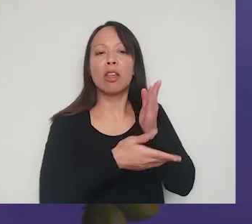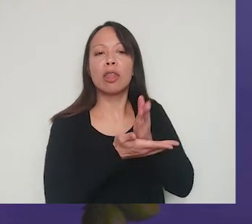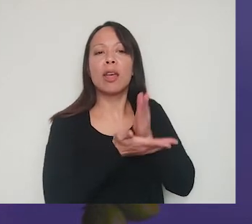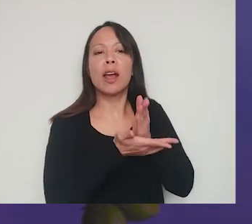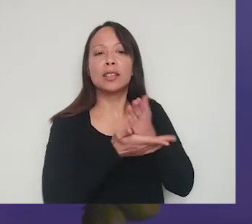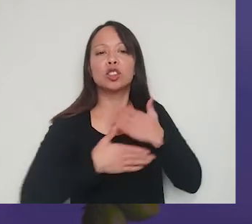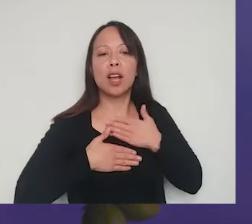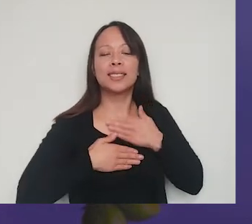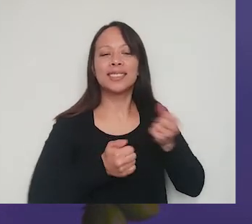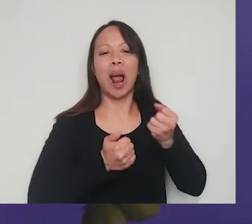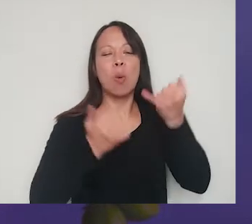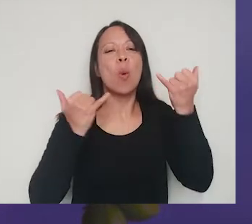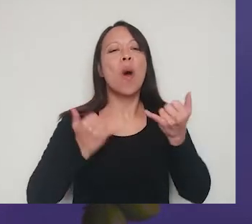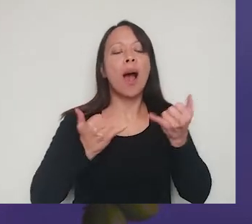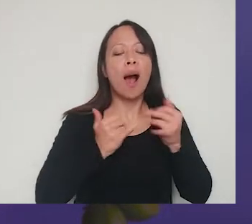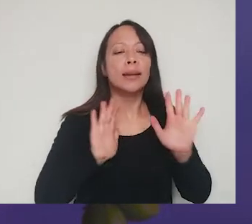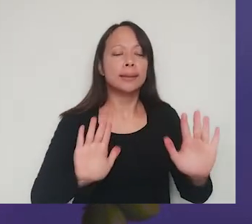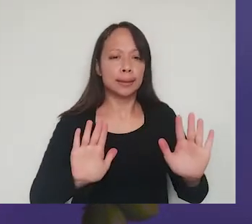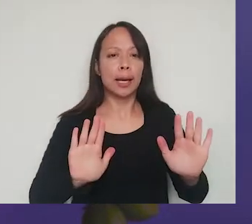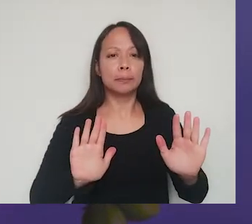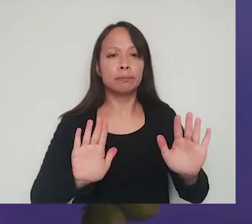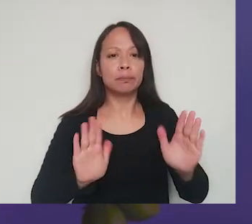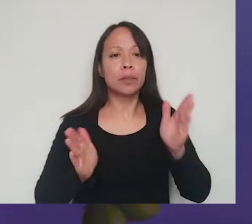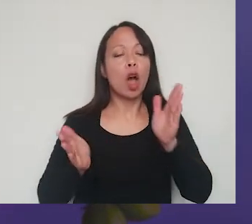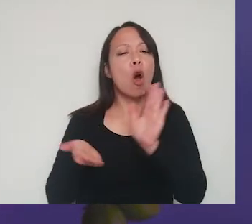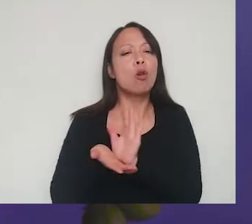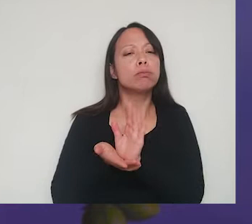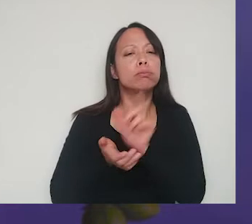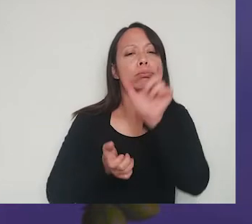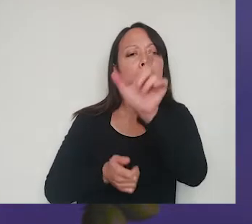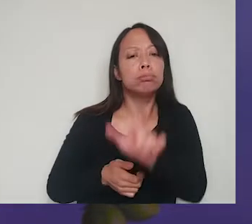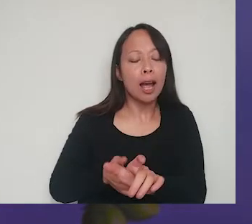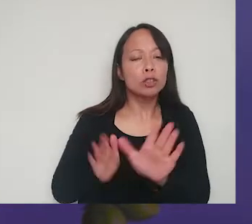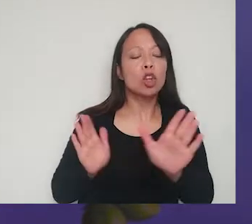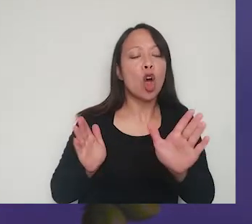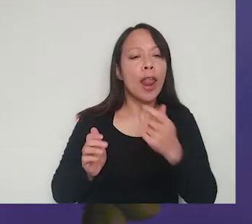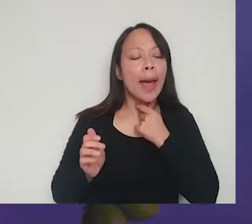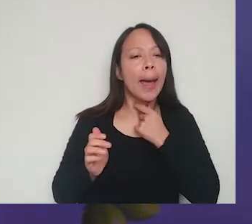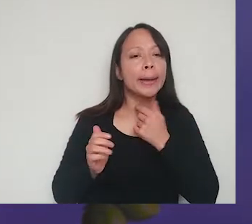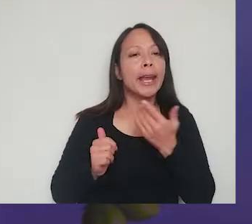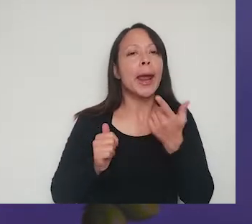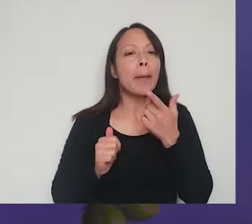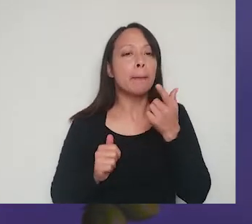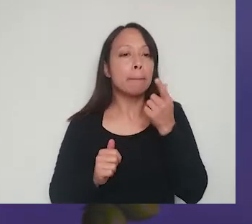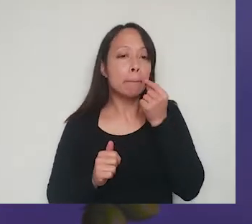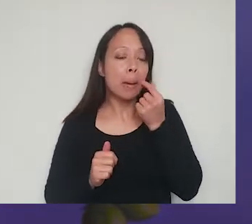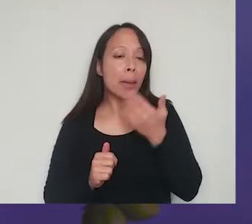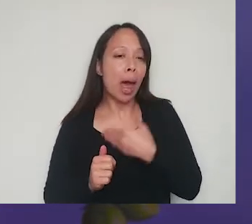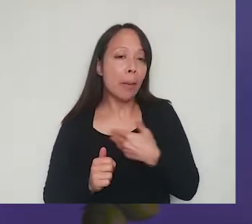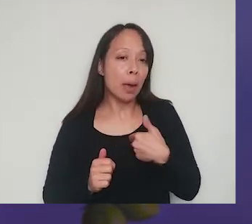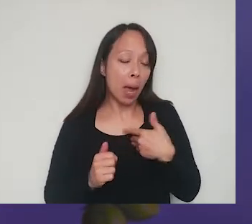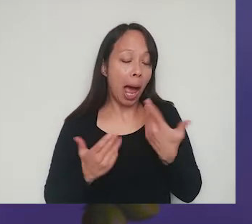la salud. En ese contexto del cual yo les estaba mencionando, ese cuadro de situación donde una persona quiere ejercer su derecho